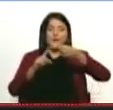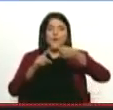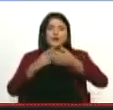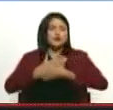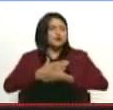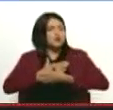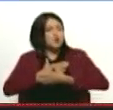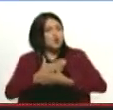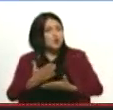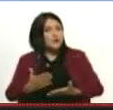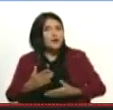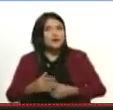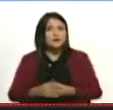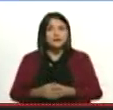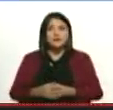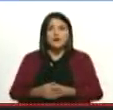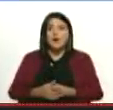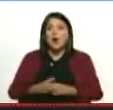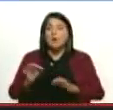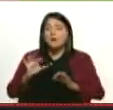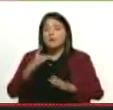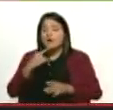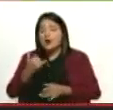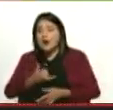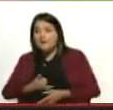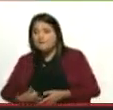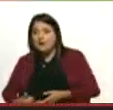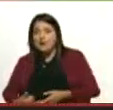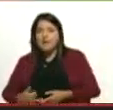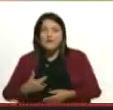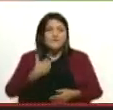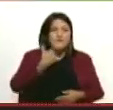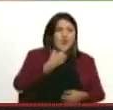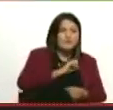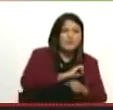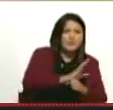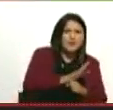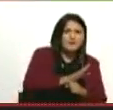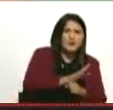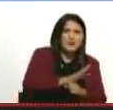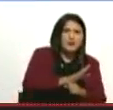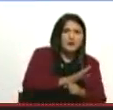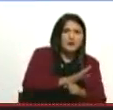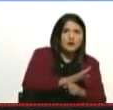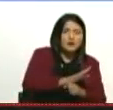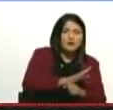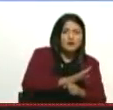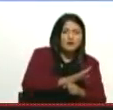el hambre y la enfermedad y las pandemias sin la solidaridad